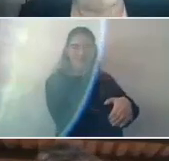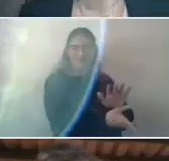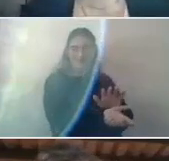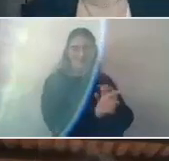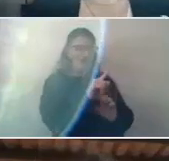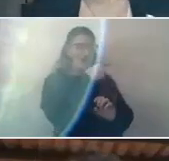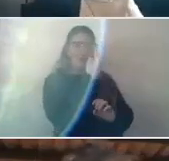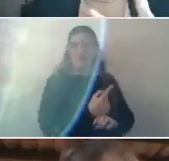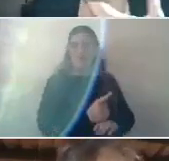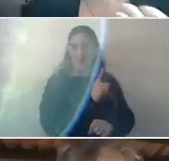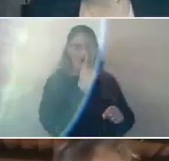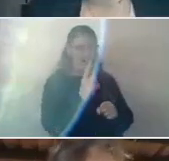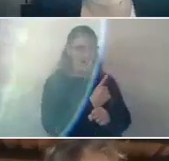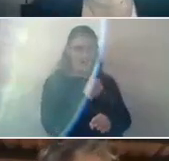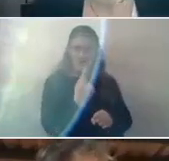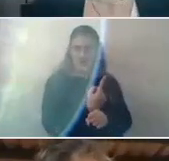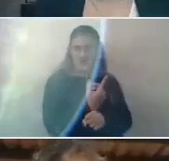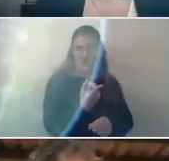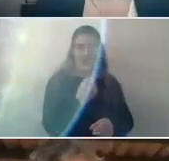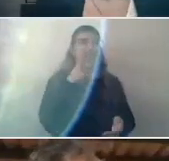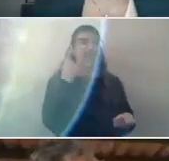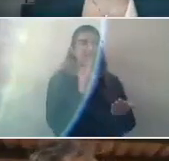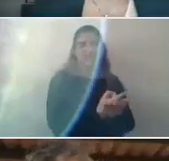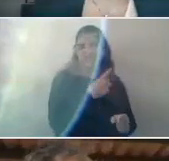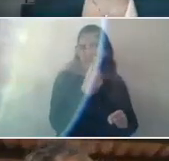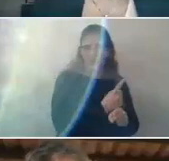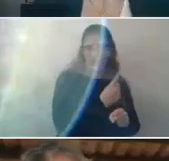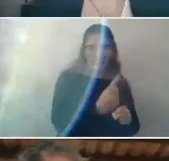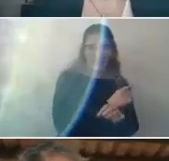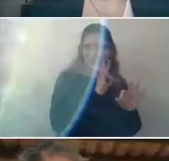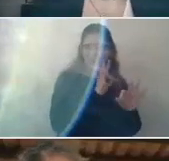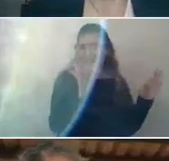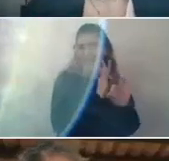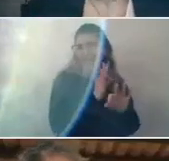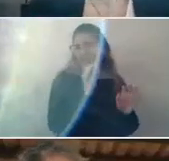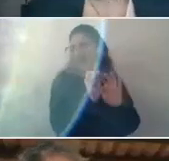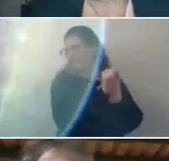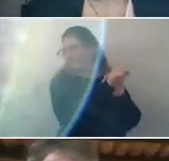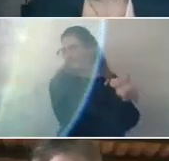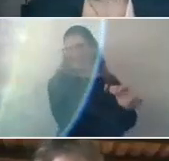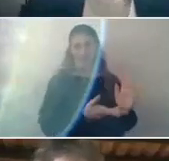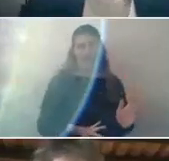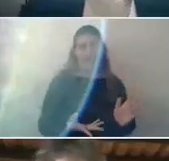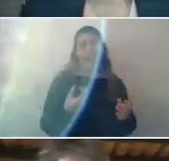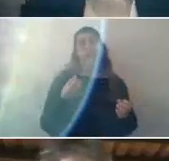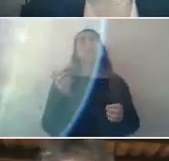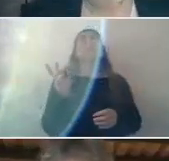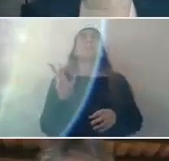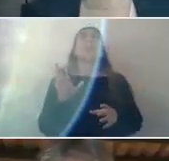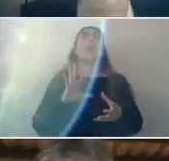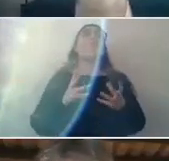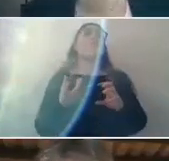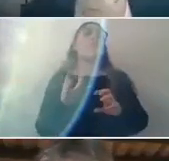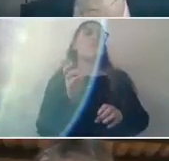su toma de decisiones a veces como para protegerlas ¿no? pero en esa protección se le estaba